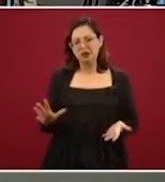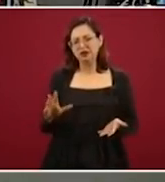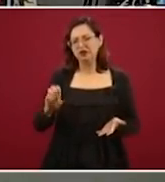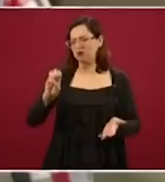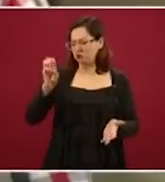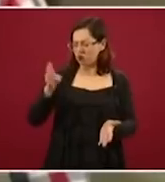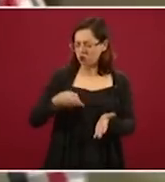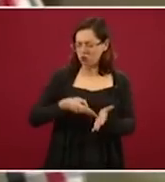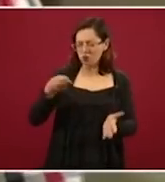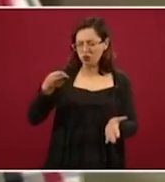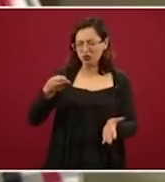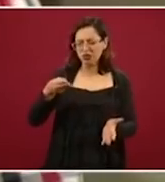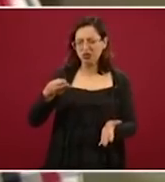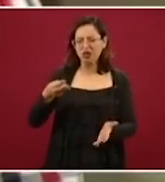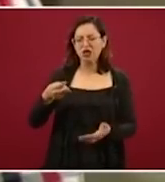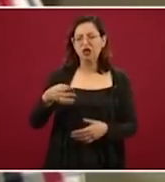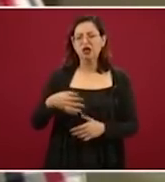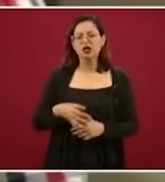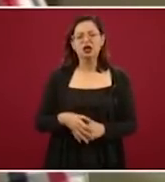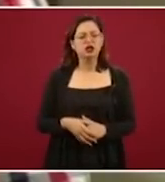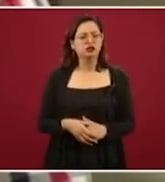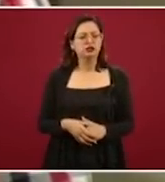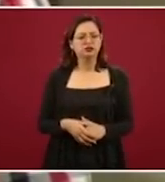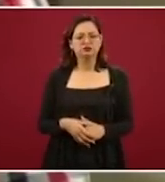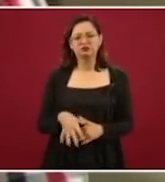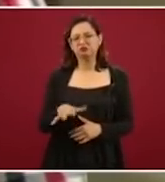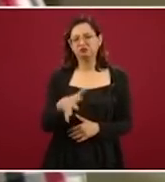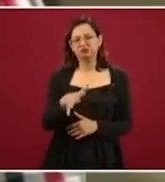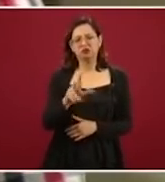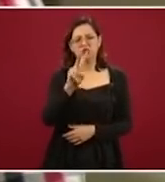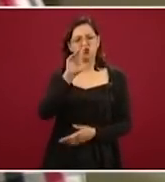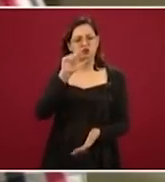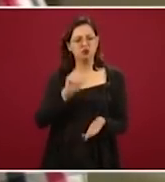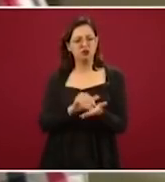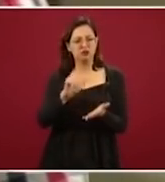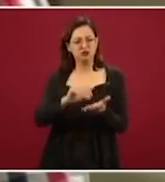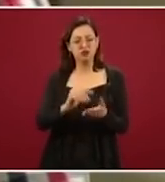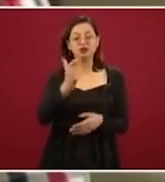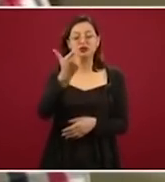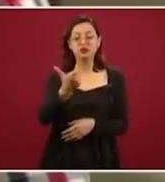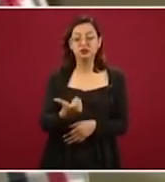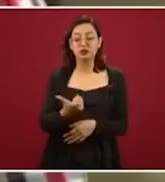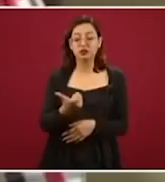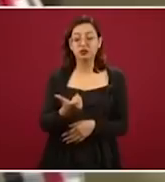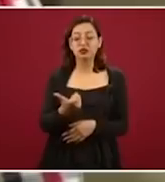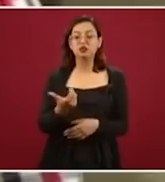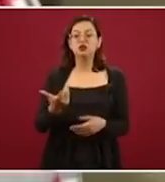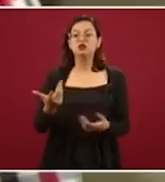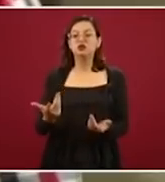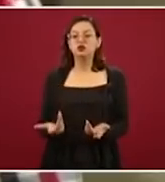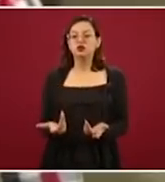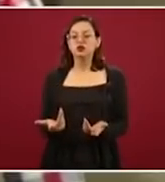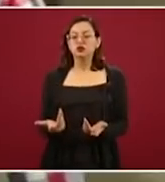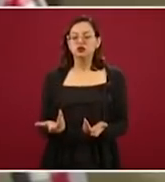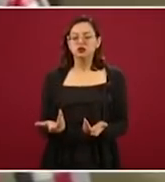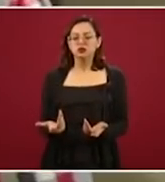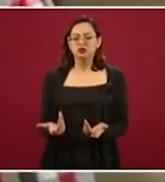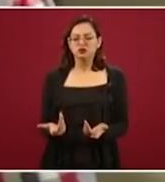multas que eran alrededor de 2,000 millones de pesos por no